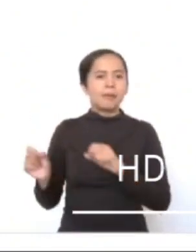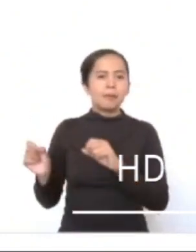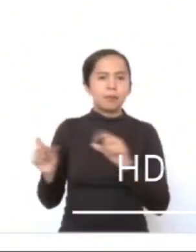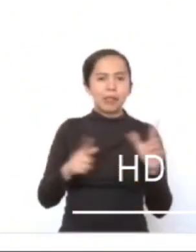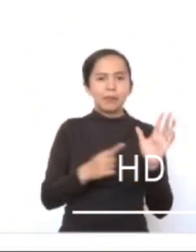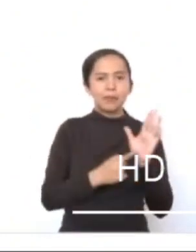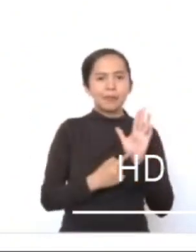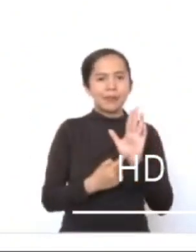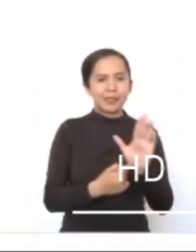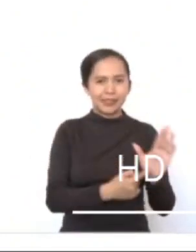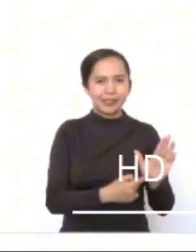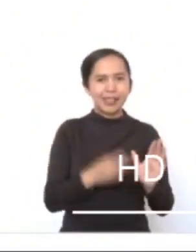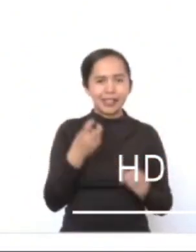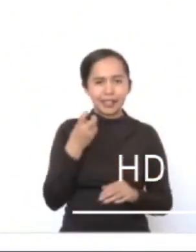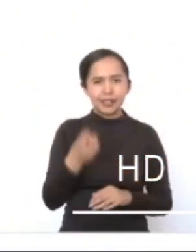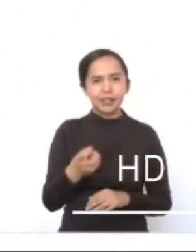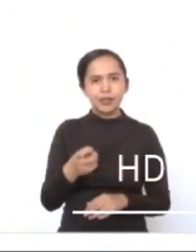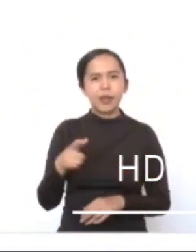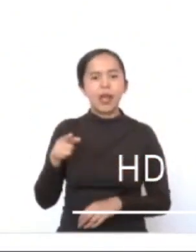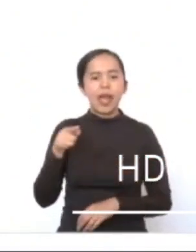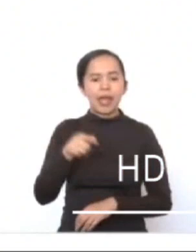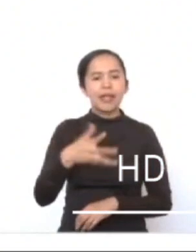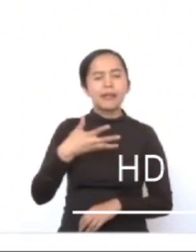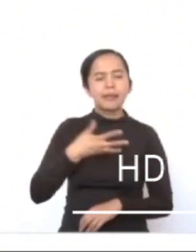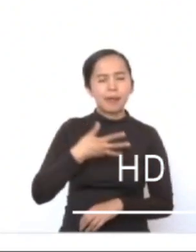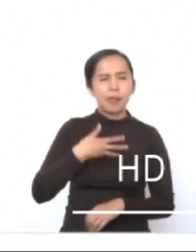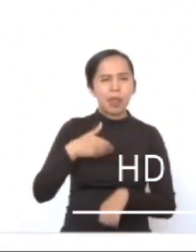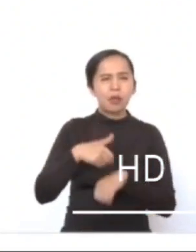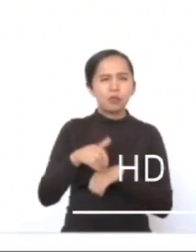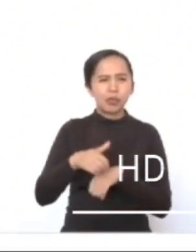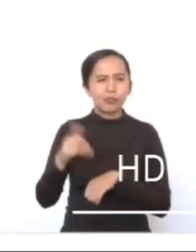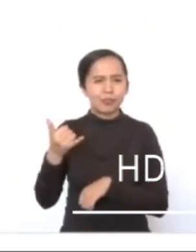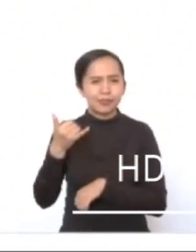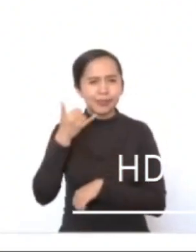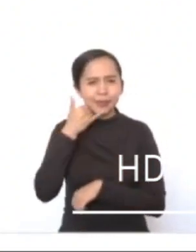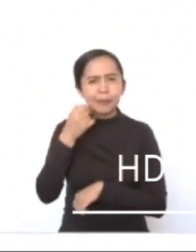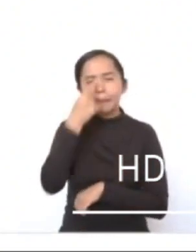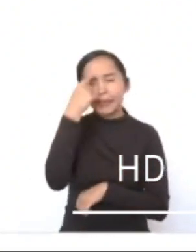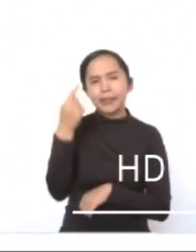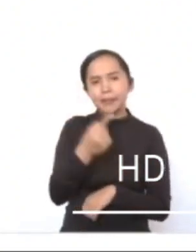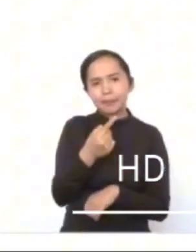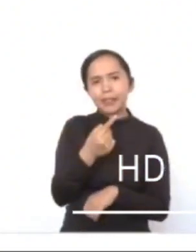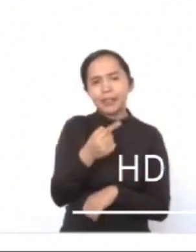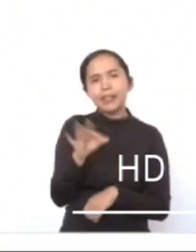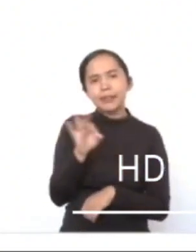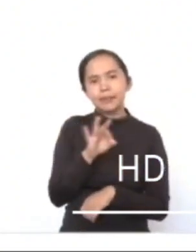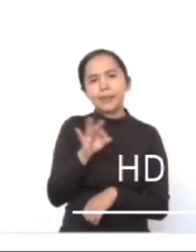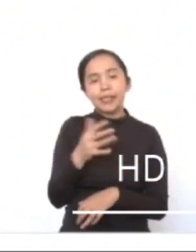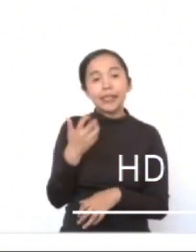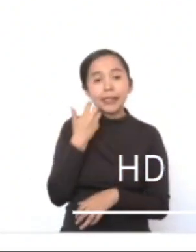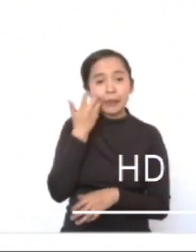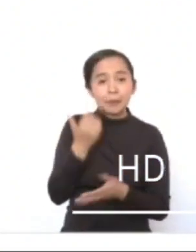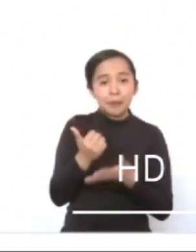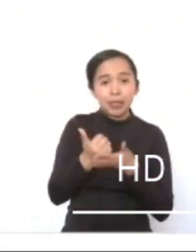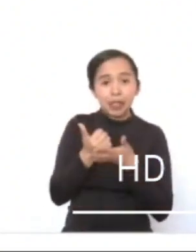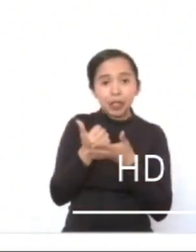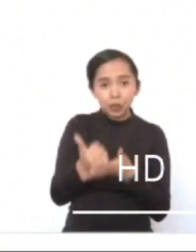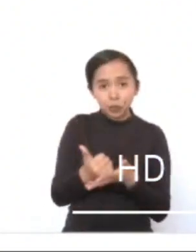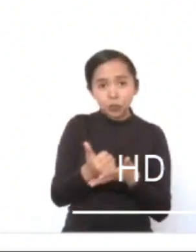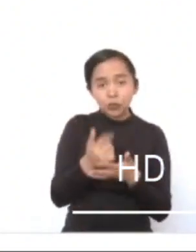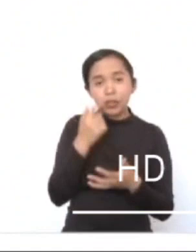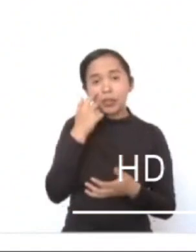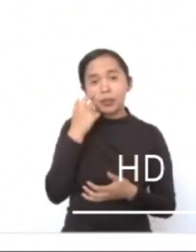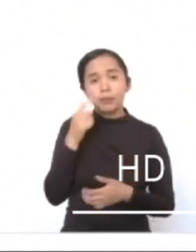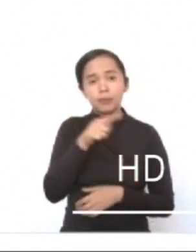presentación de esta campaña. Tiene un teléfono, el teléfono para ayuda, sobre todo a hombres, si